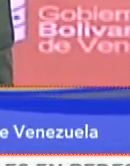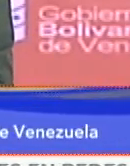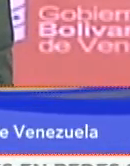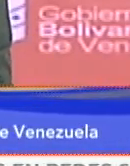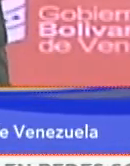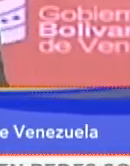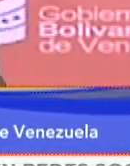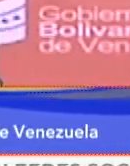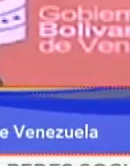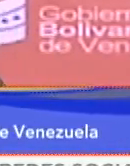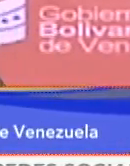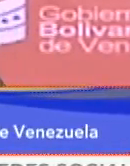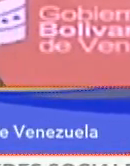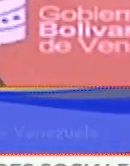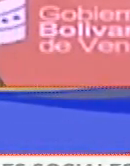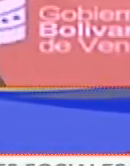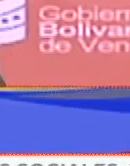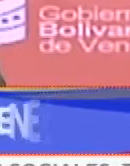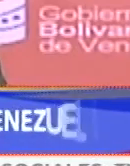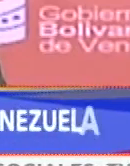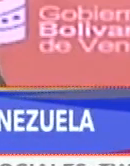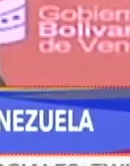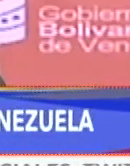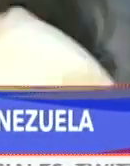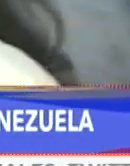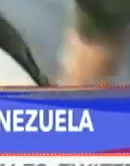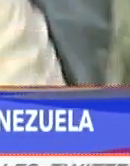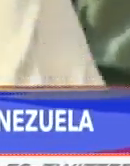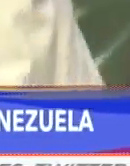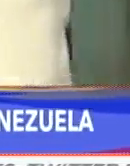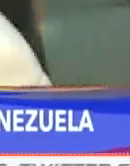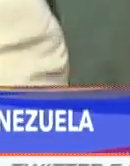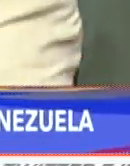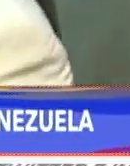vicepresidenta ejecutiva Delcy Rodríguez, camarada.